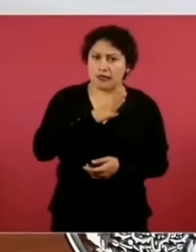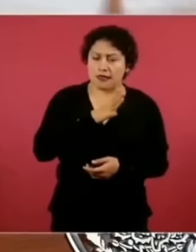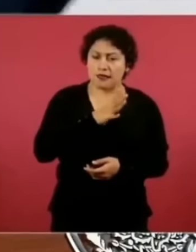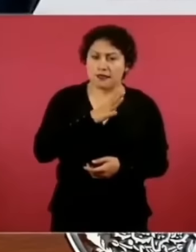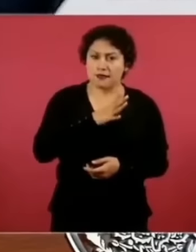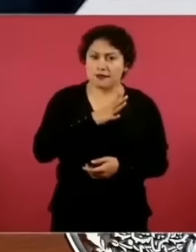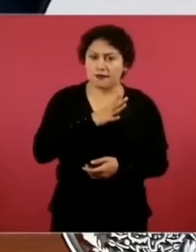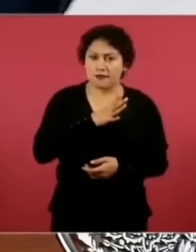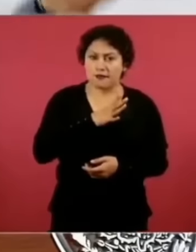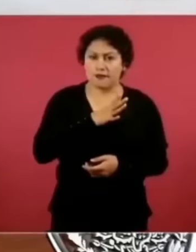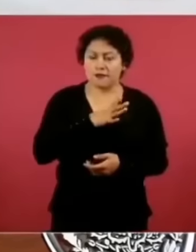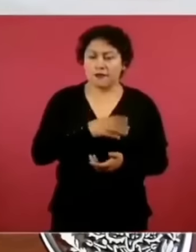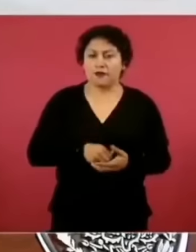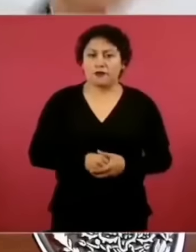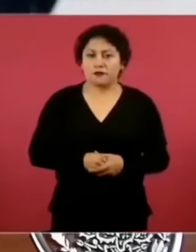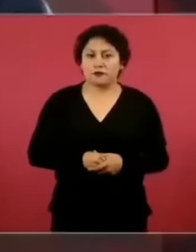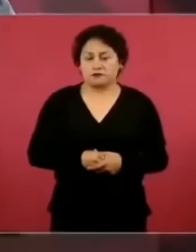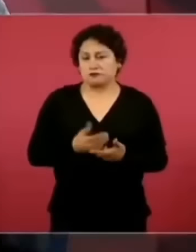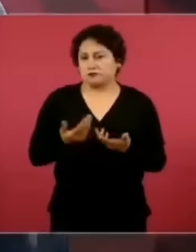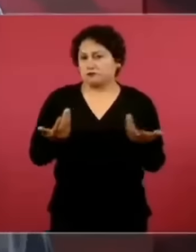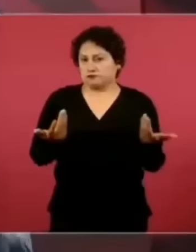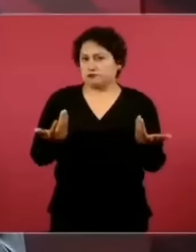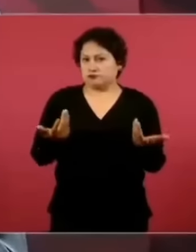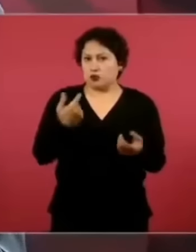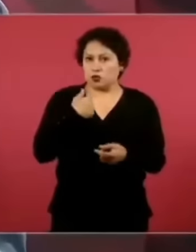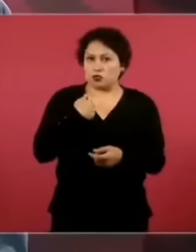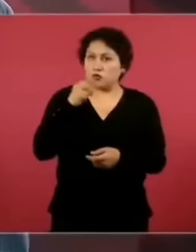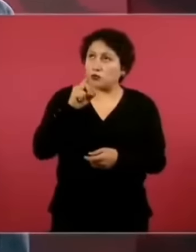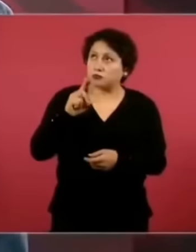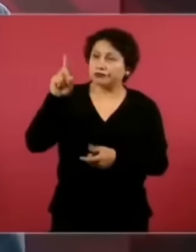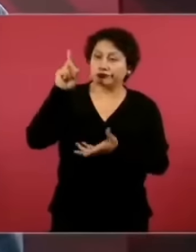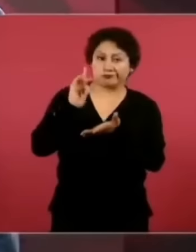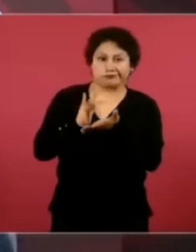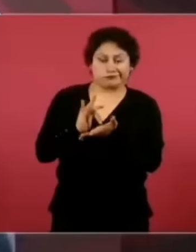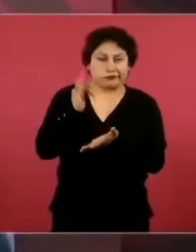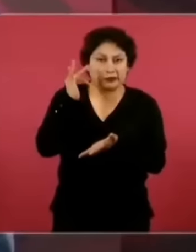Yo tengo que dar gracias al Creador.